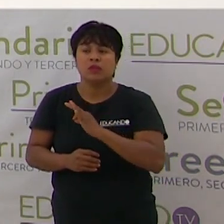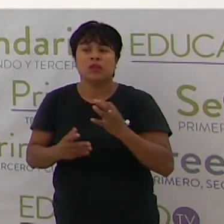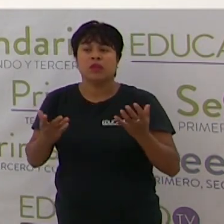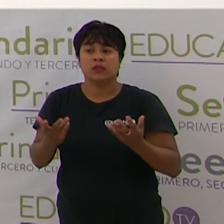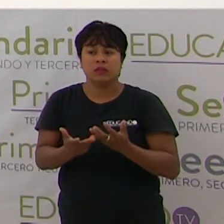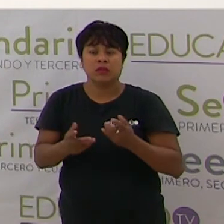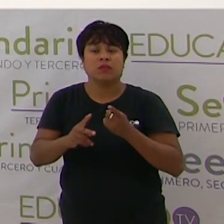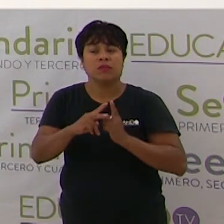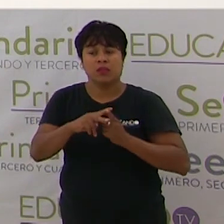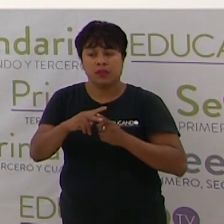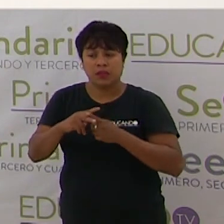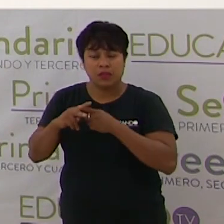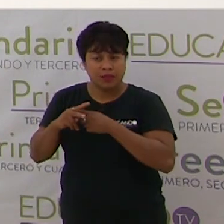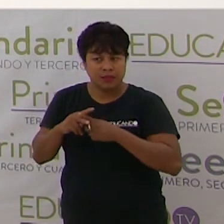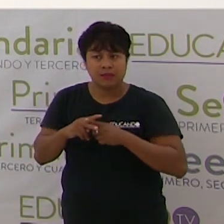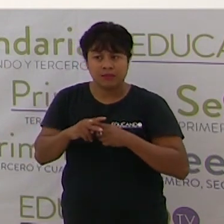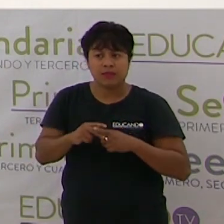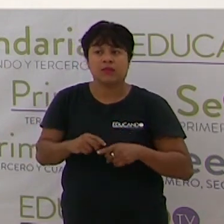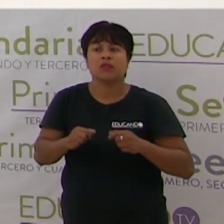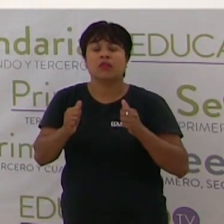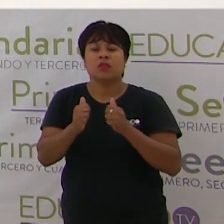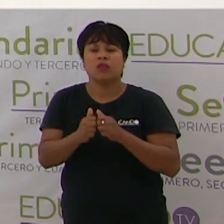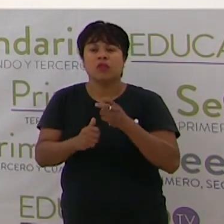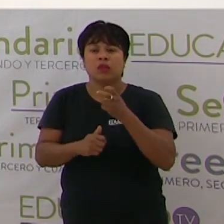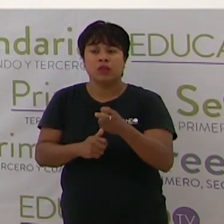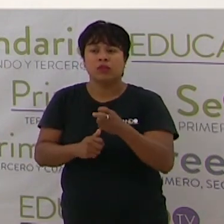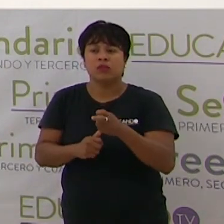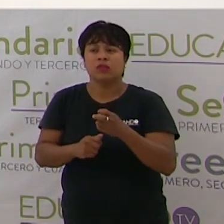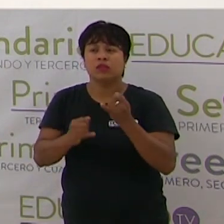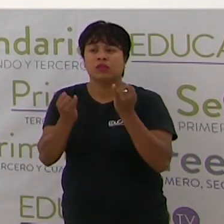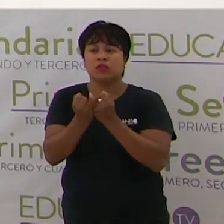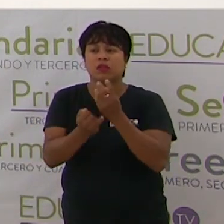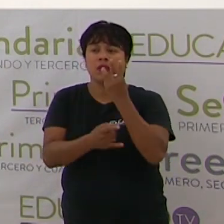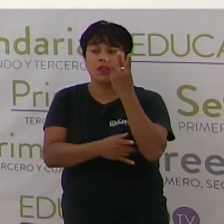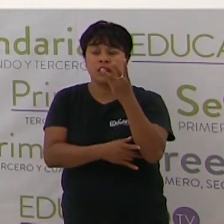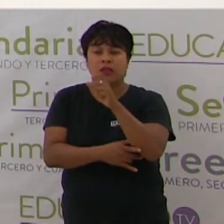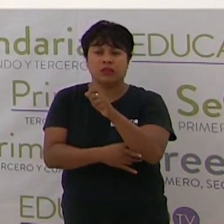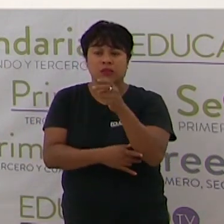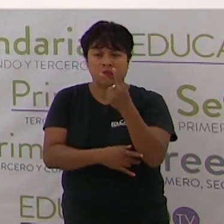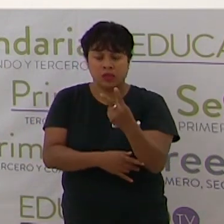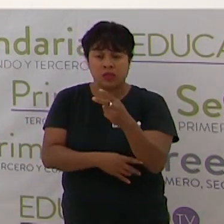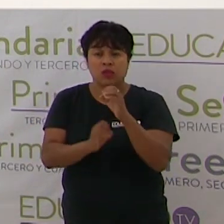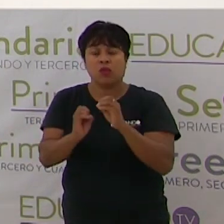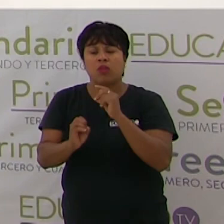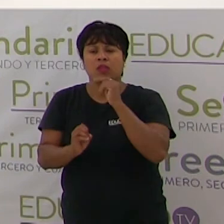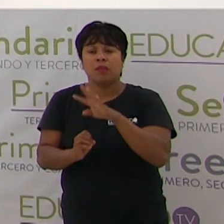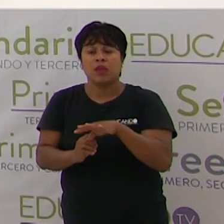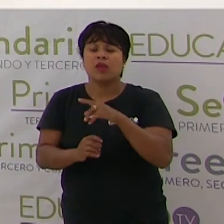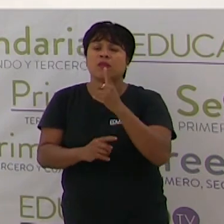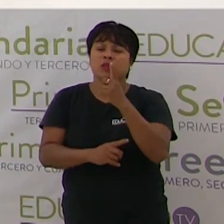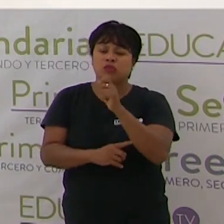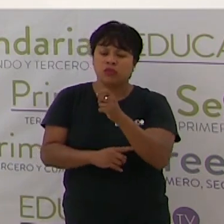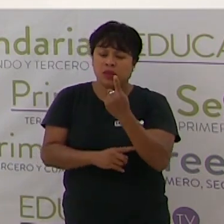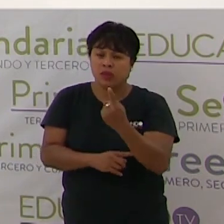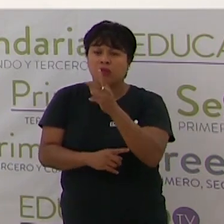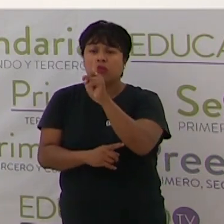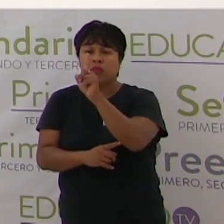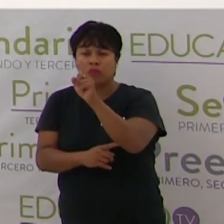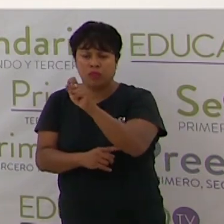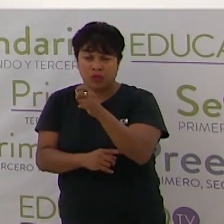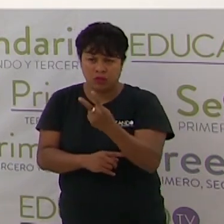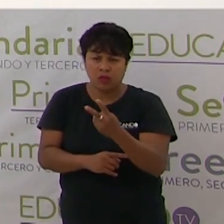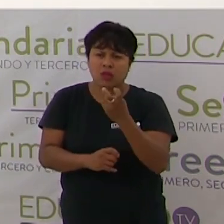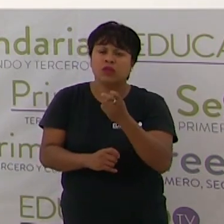representar matemáticamente con una fracción que es igual a 3 medios, o también lo que era igual a 1 medio más 1 medio más 1 medio. Eso